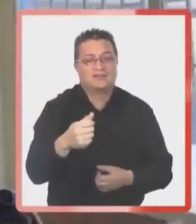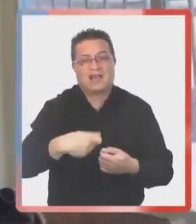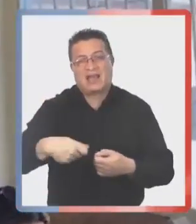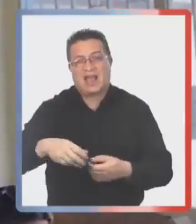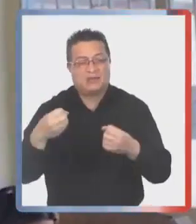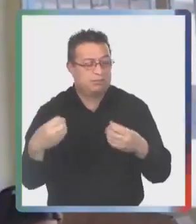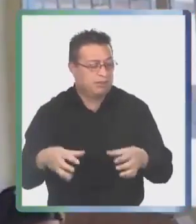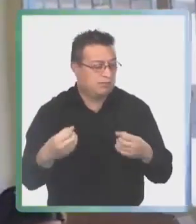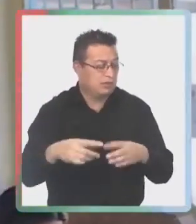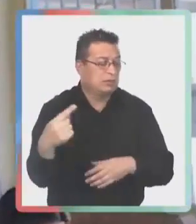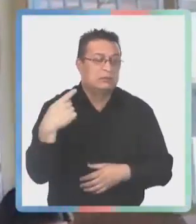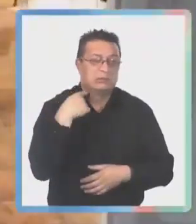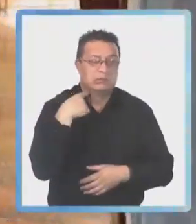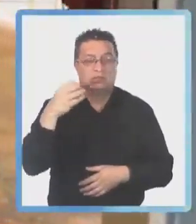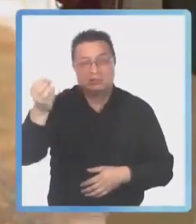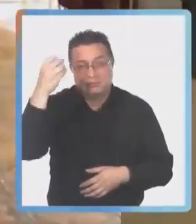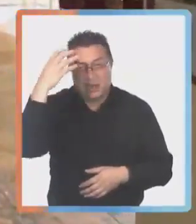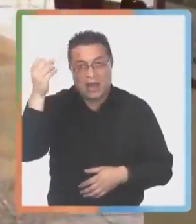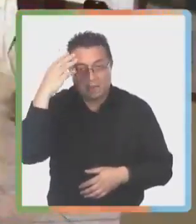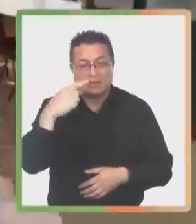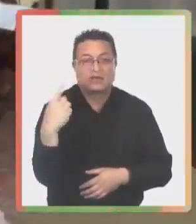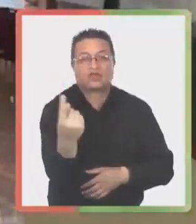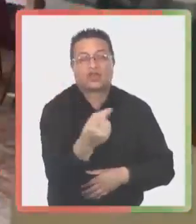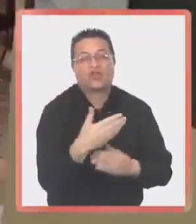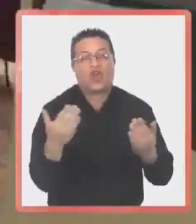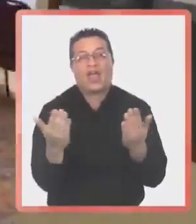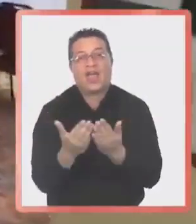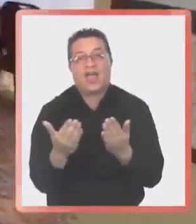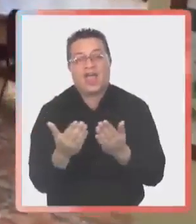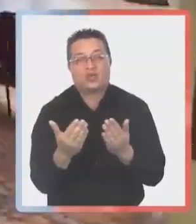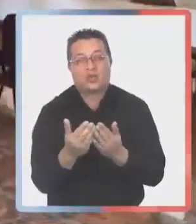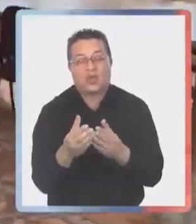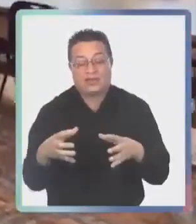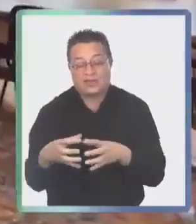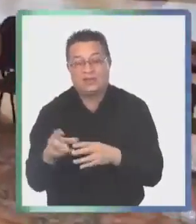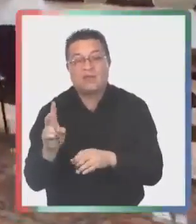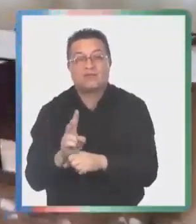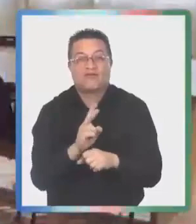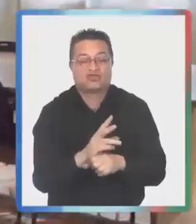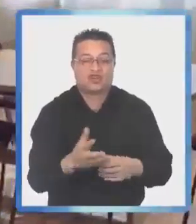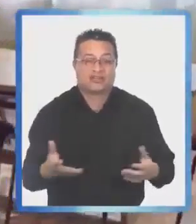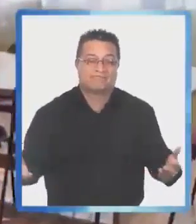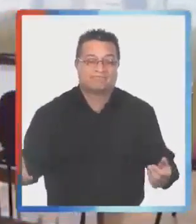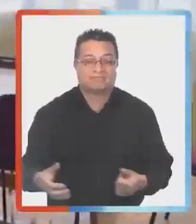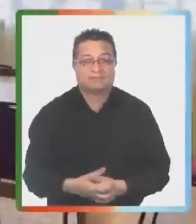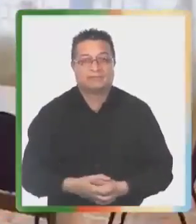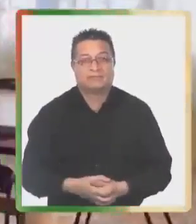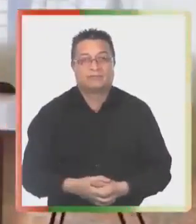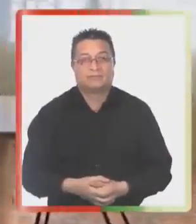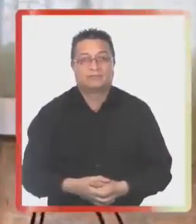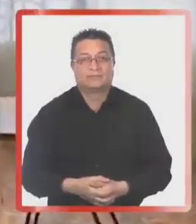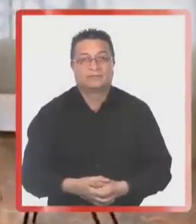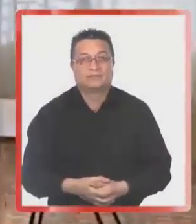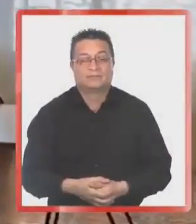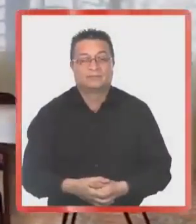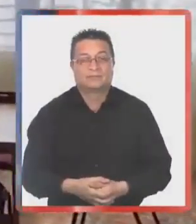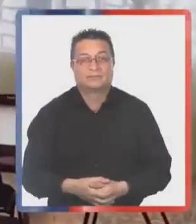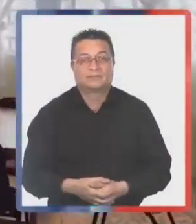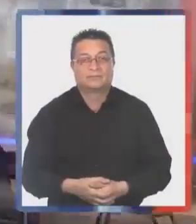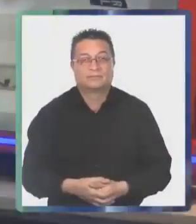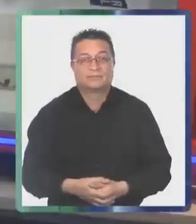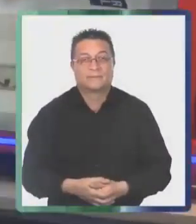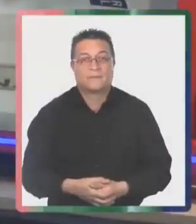y útil material que perjudica el aprendizaje de los estudiantes y del equipo docente.